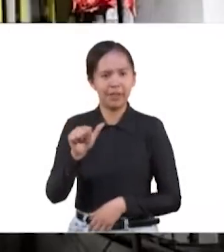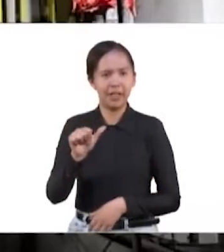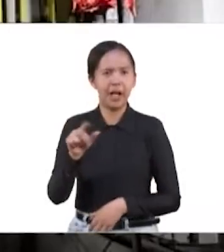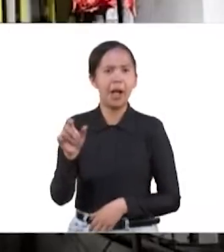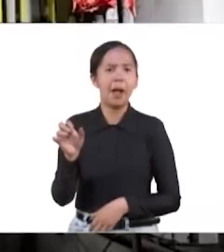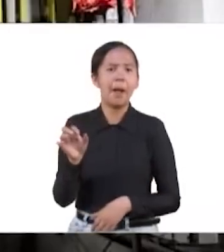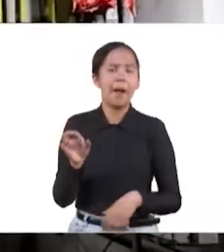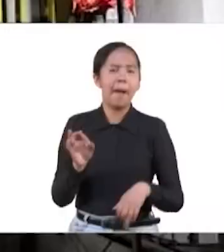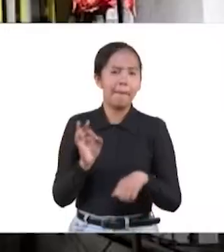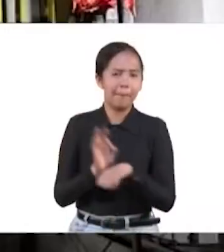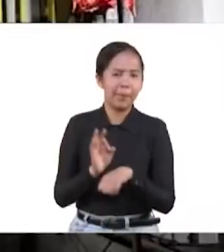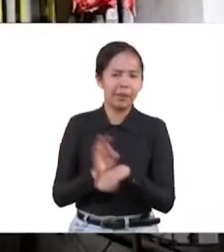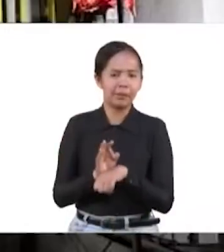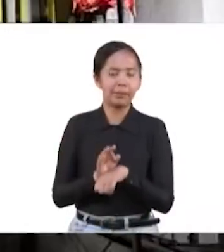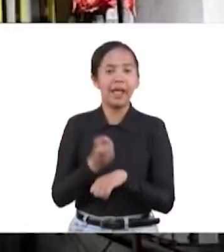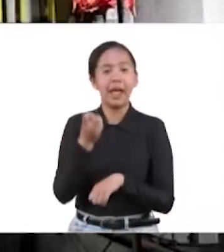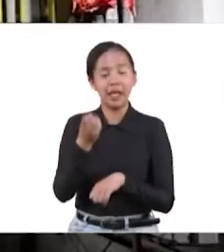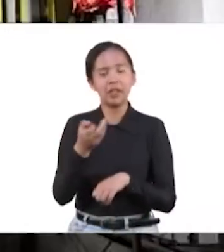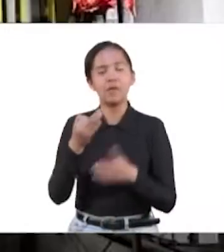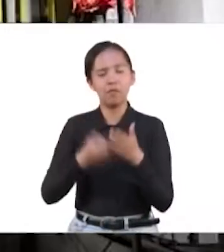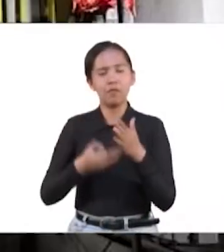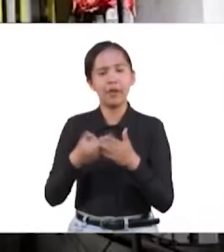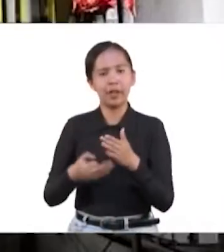actualmente están en el proceso de reparación.